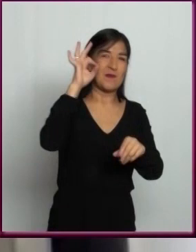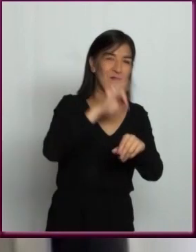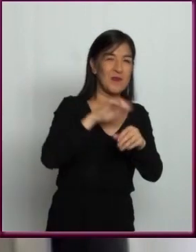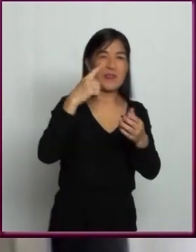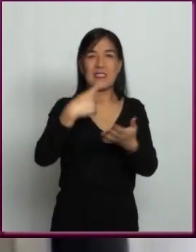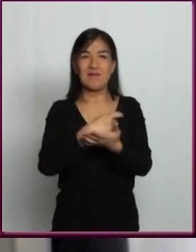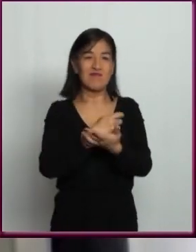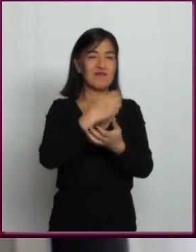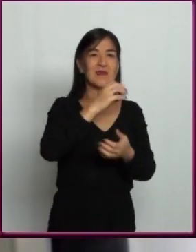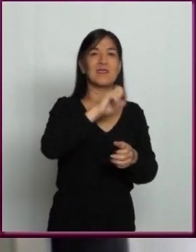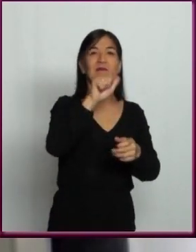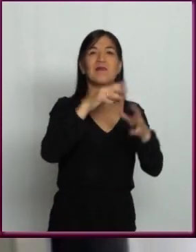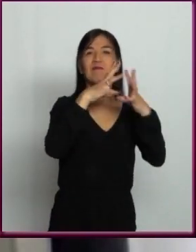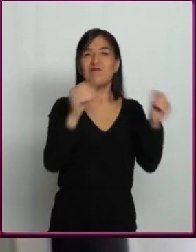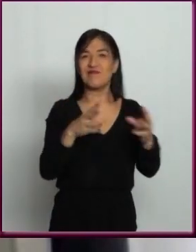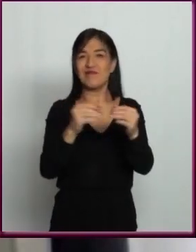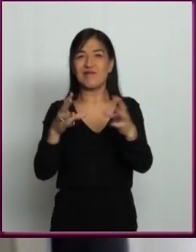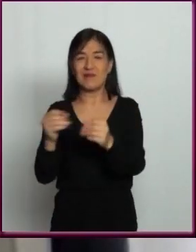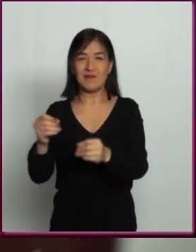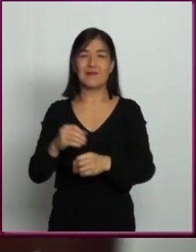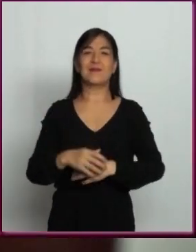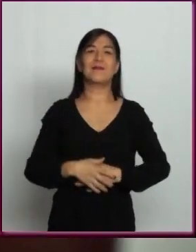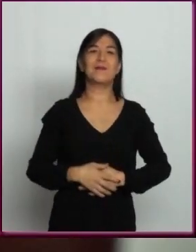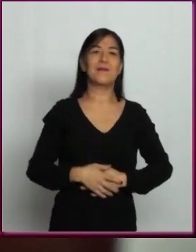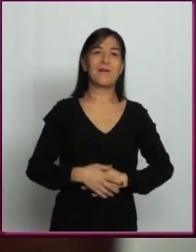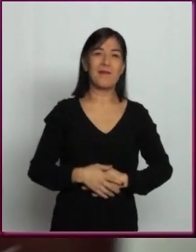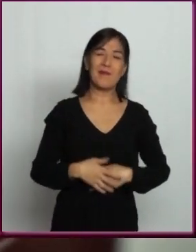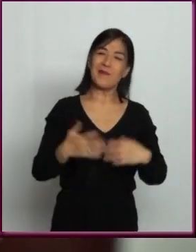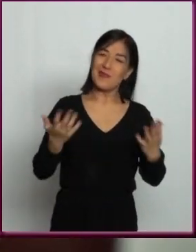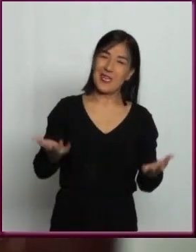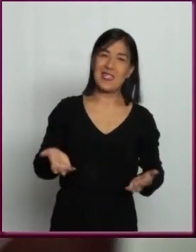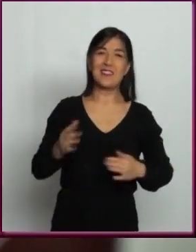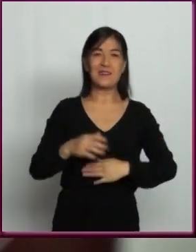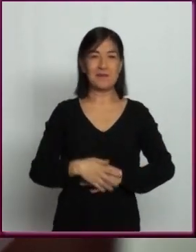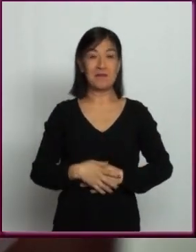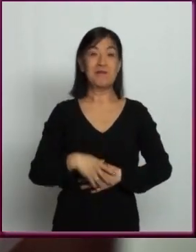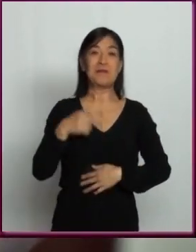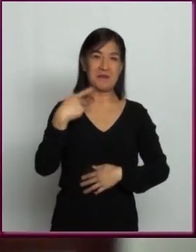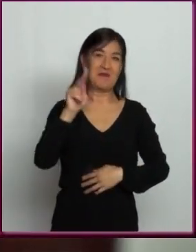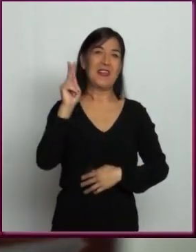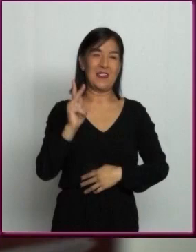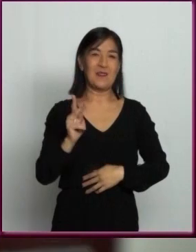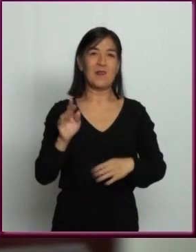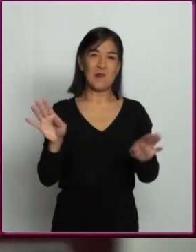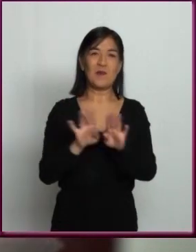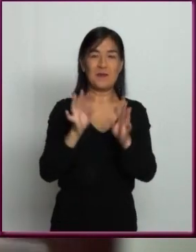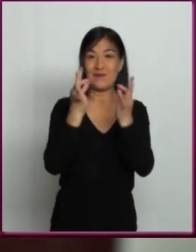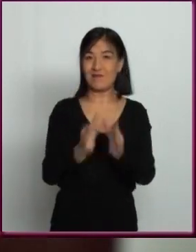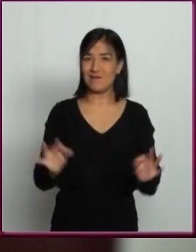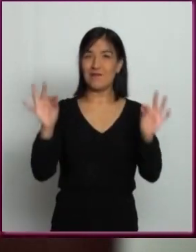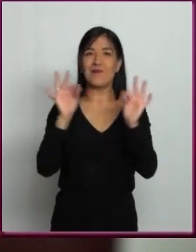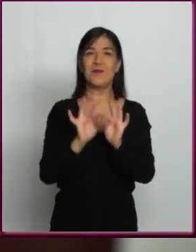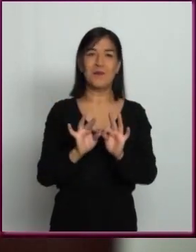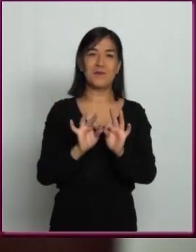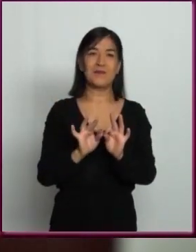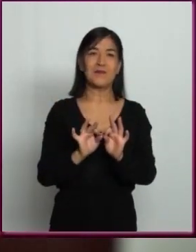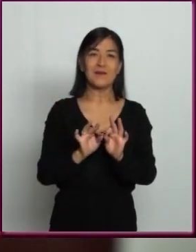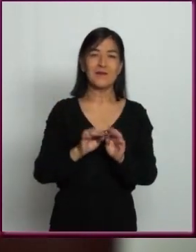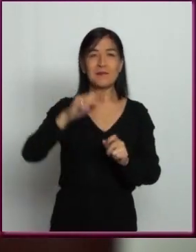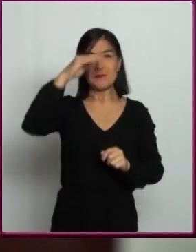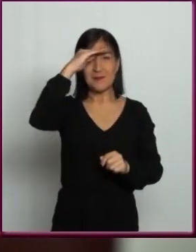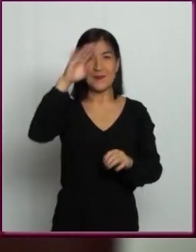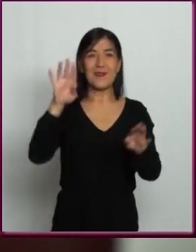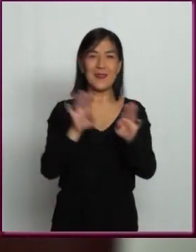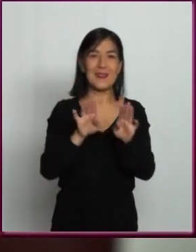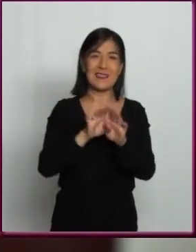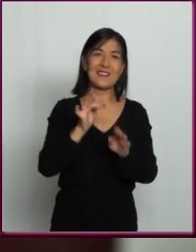vean restringidas mucho su área de distribución. Ay, sí, sin embargo, sí es como importante pensar en esto. Es un